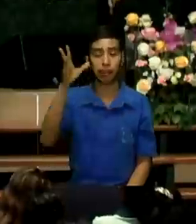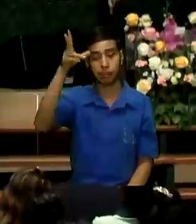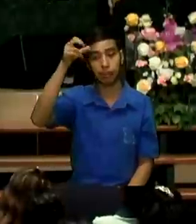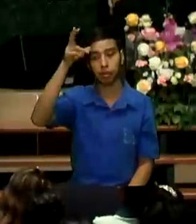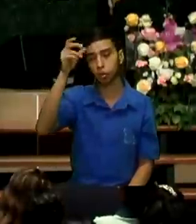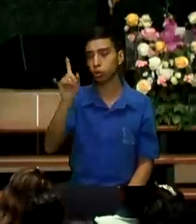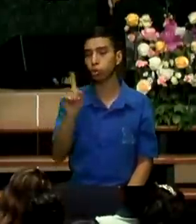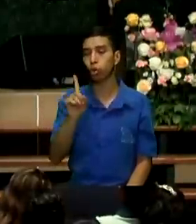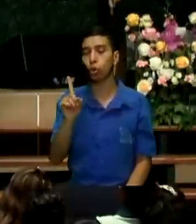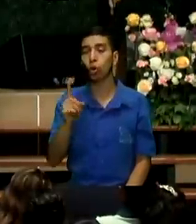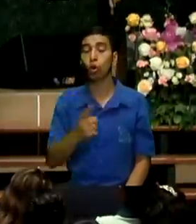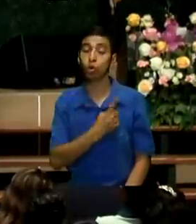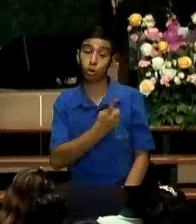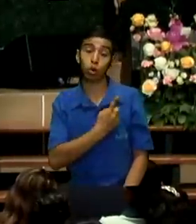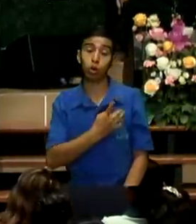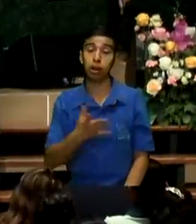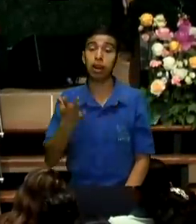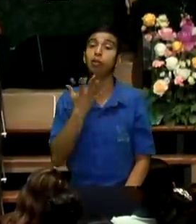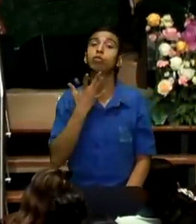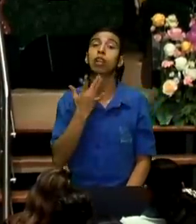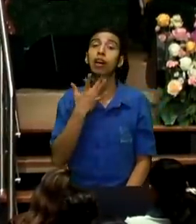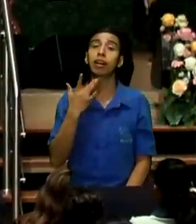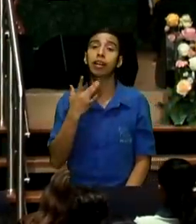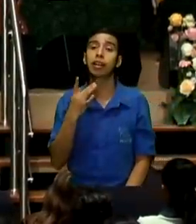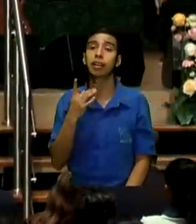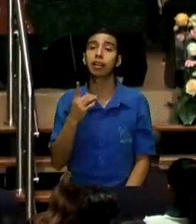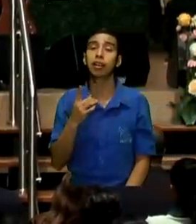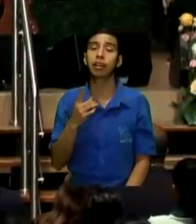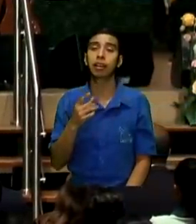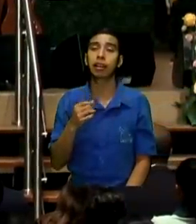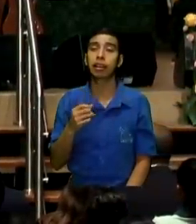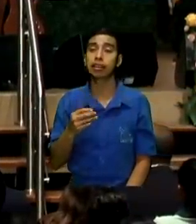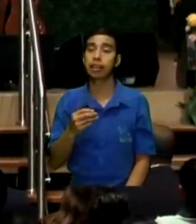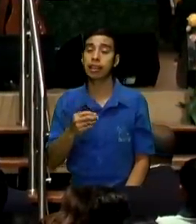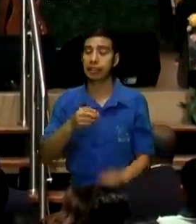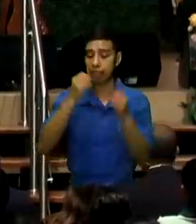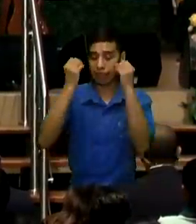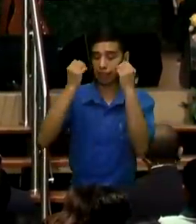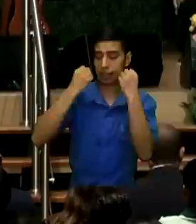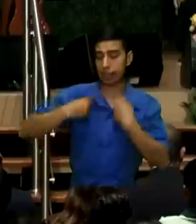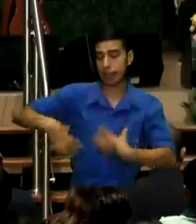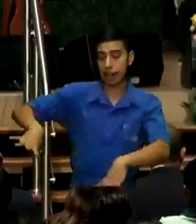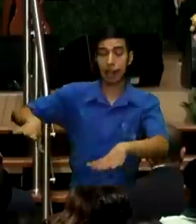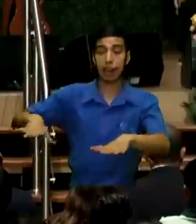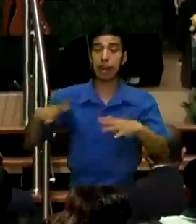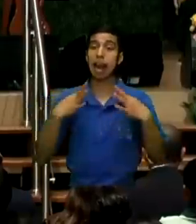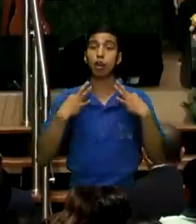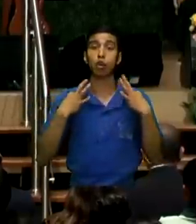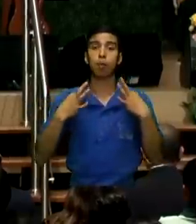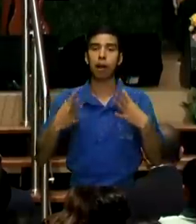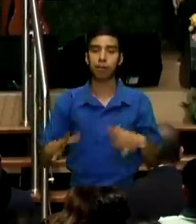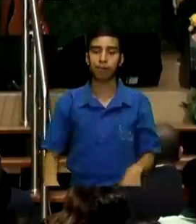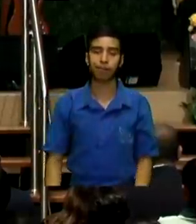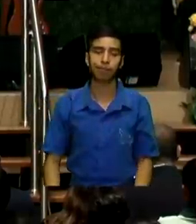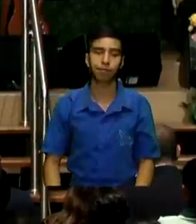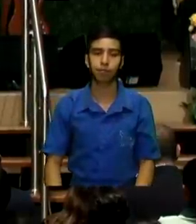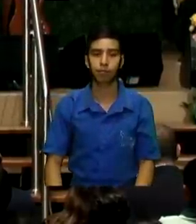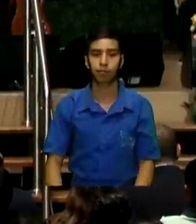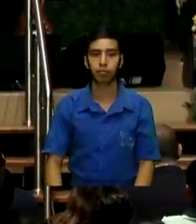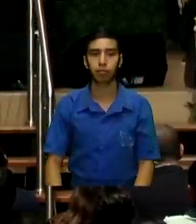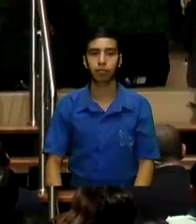noticia. Y entonces lo primero que yo pensé fue, si se hubiera administrado